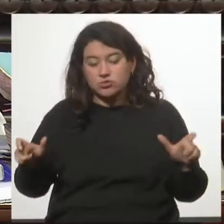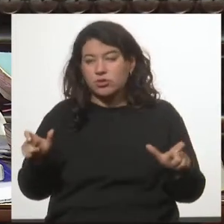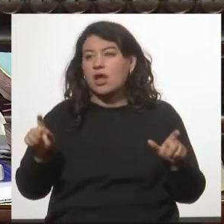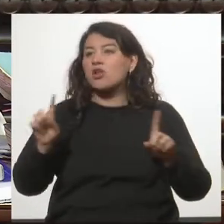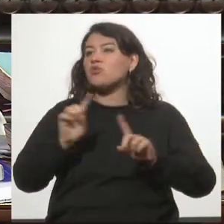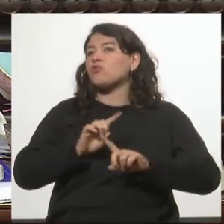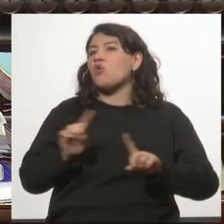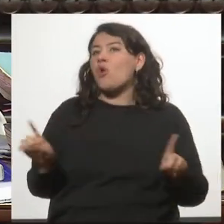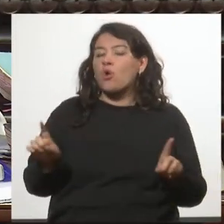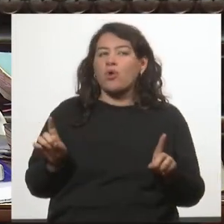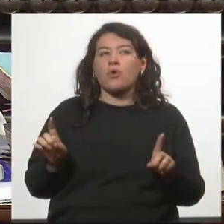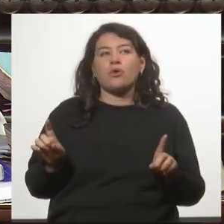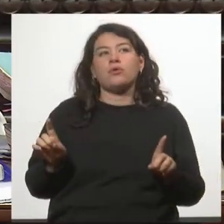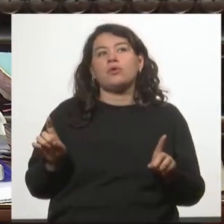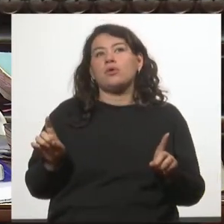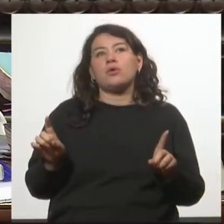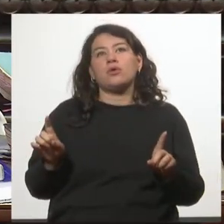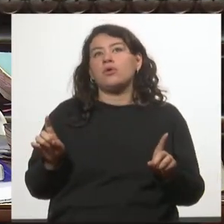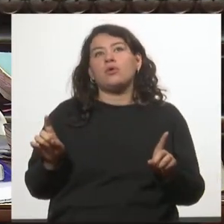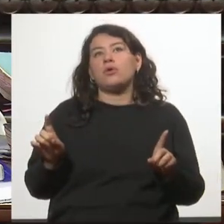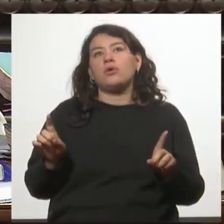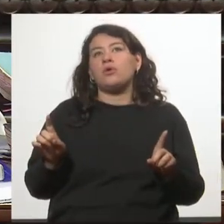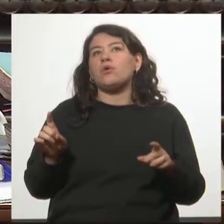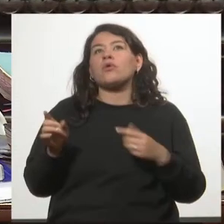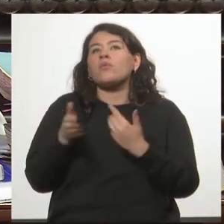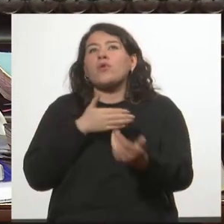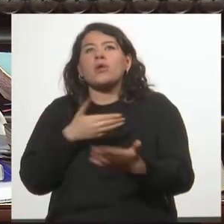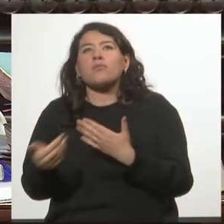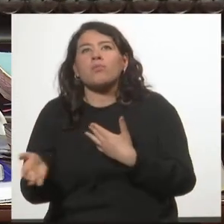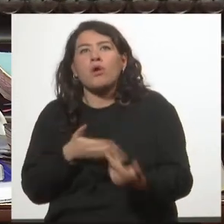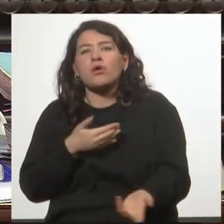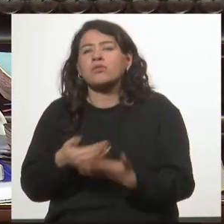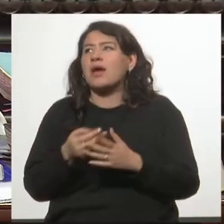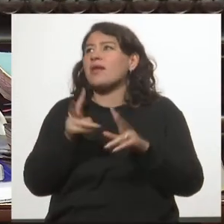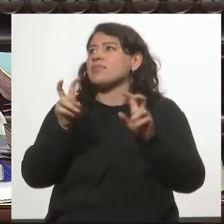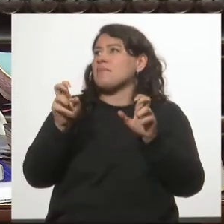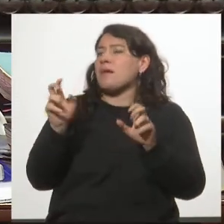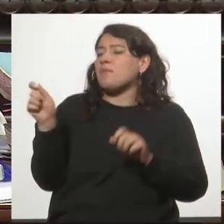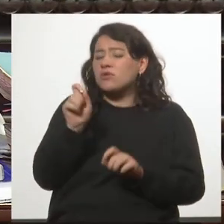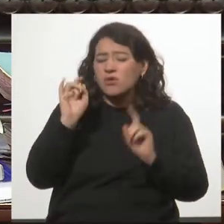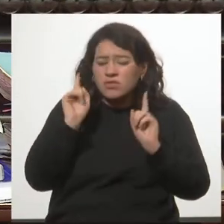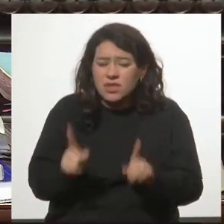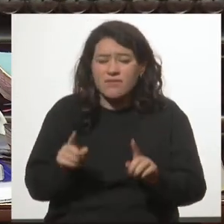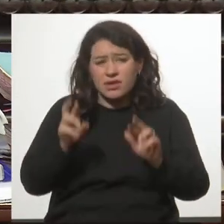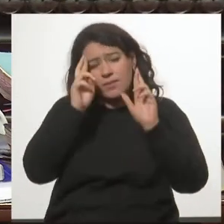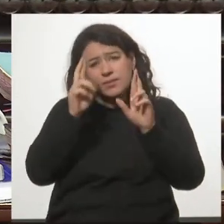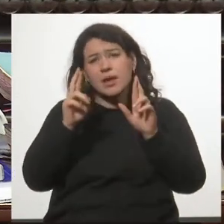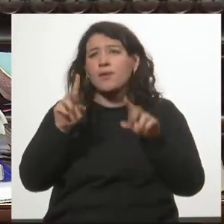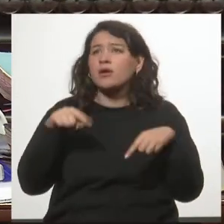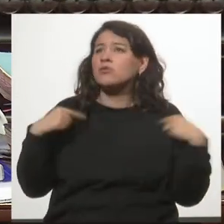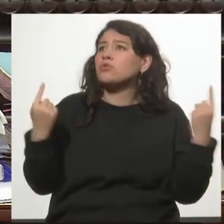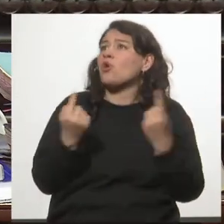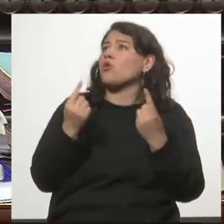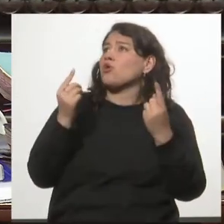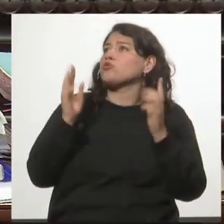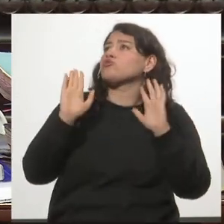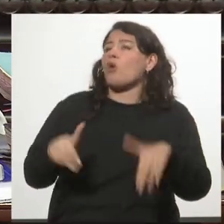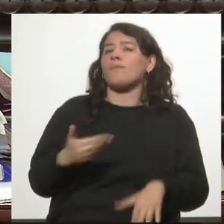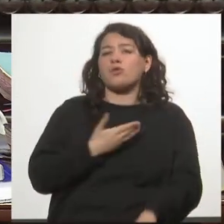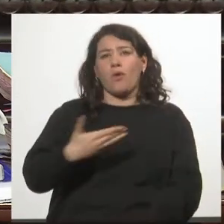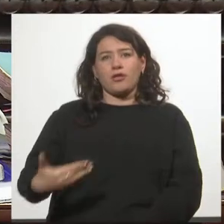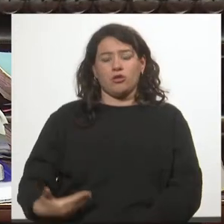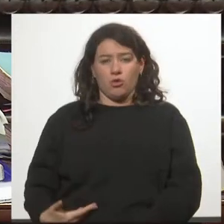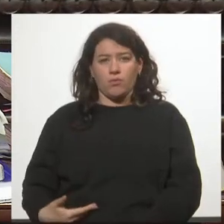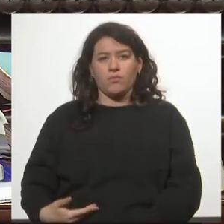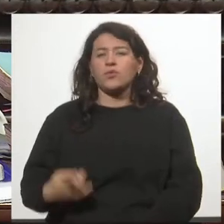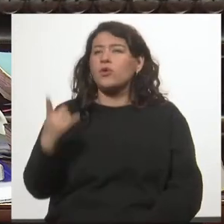despreciar lo público pasa por respetar lo público porque desde todos el no afectar la imagen